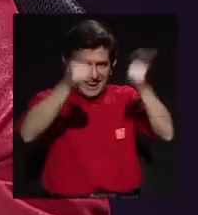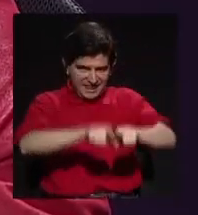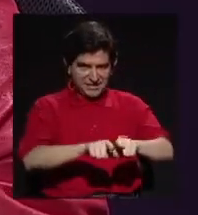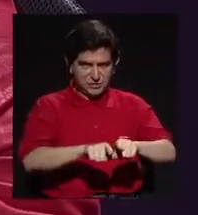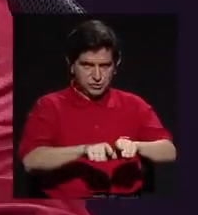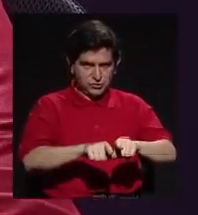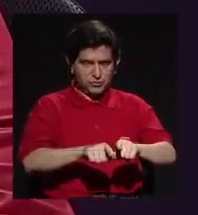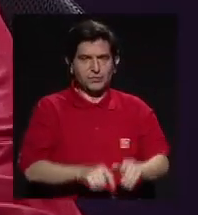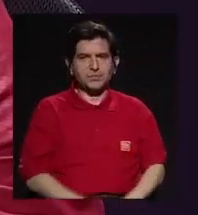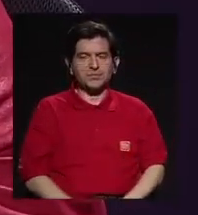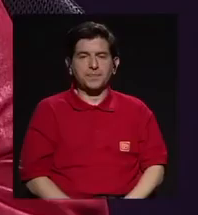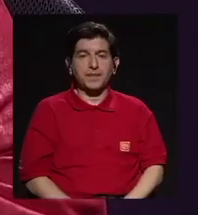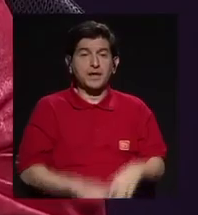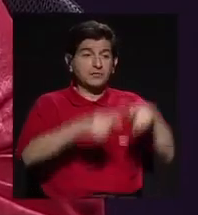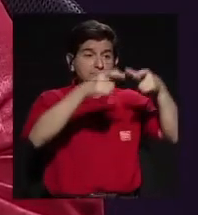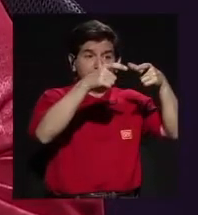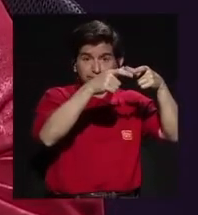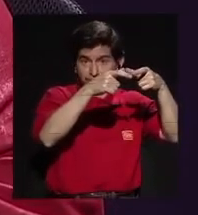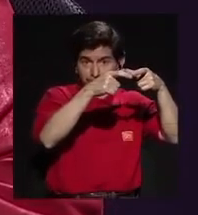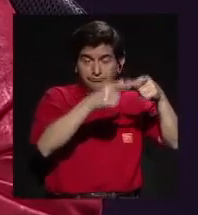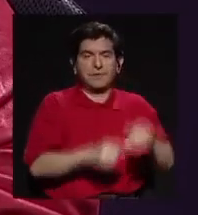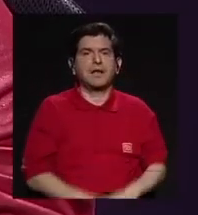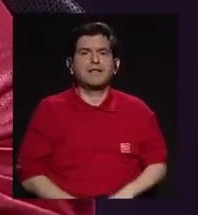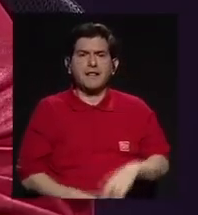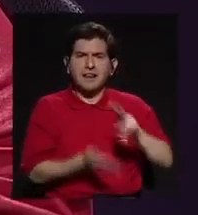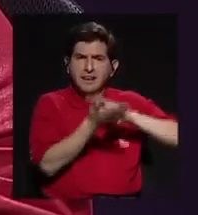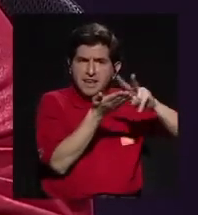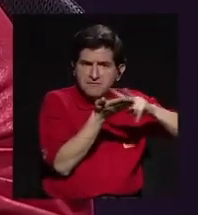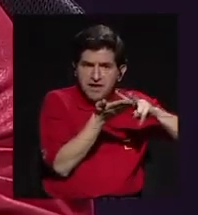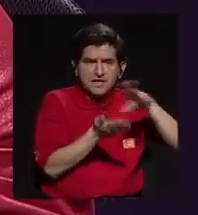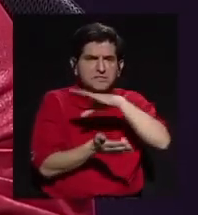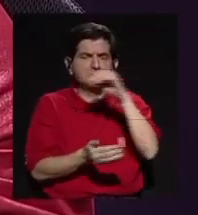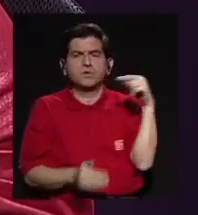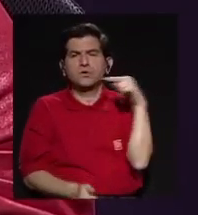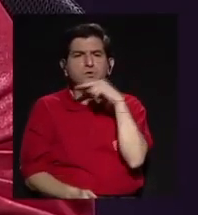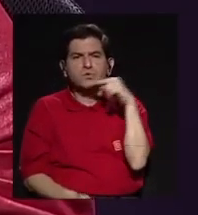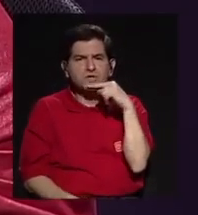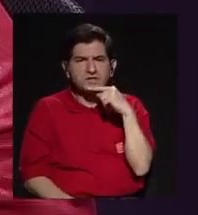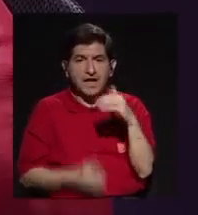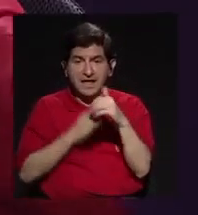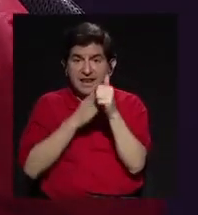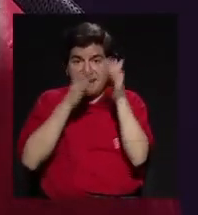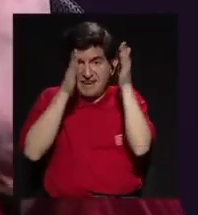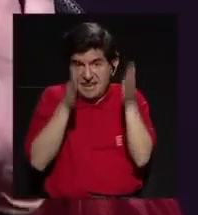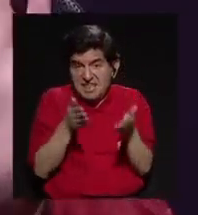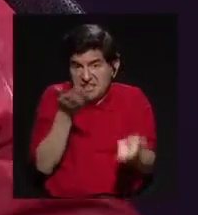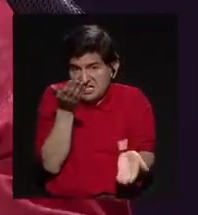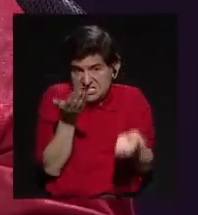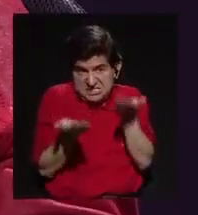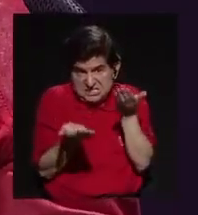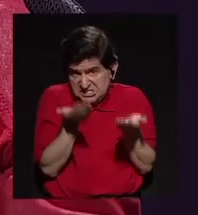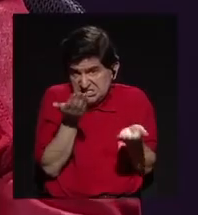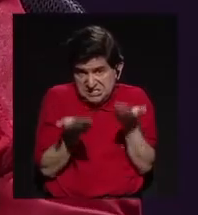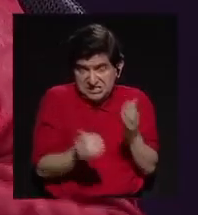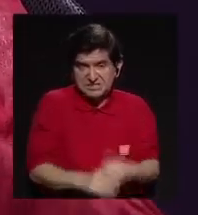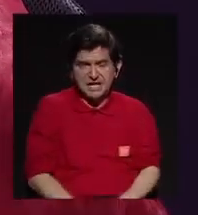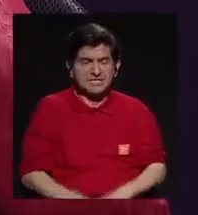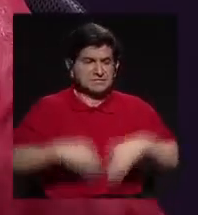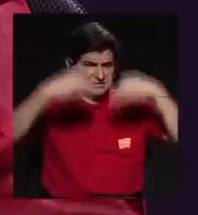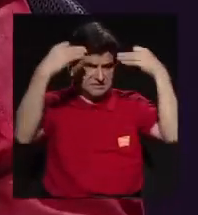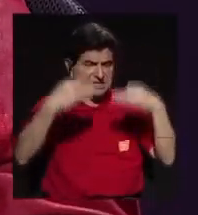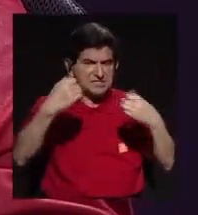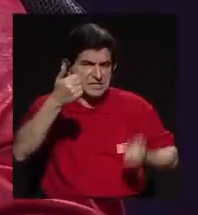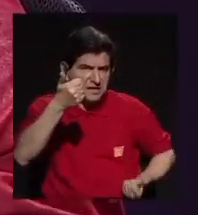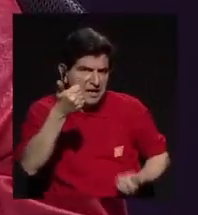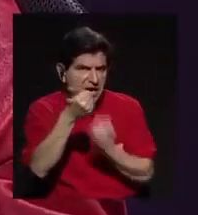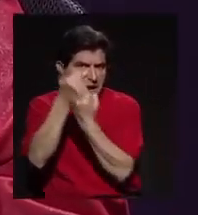las actores, las cúpulas de Liberación Nacional y del Partido Unidad Social Cristiana eventualmente decidieran dar